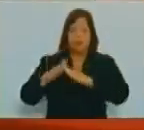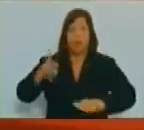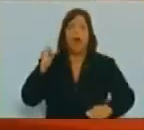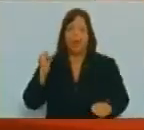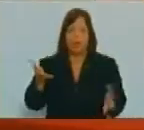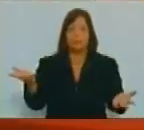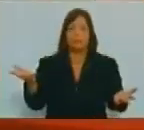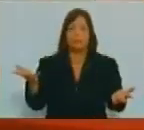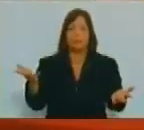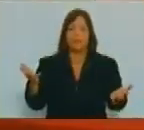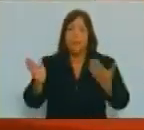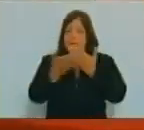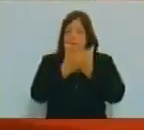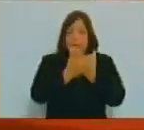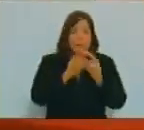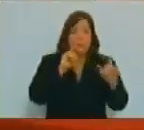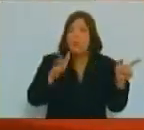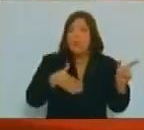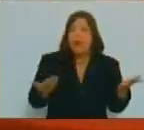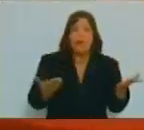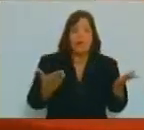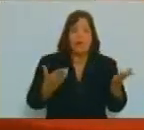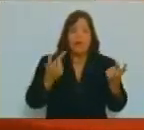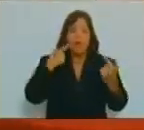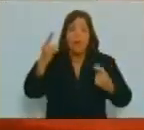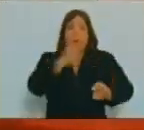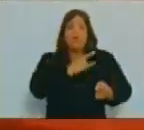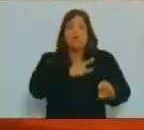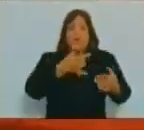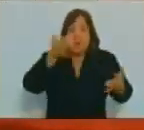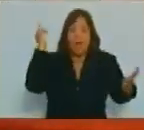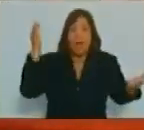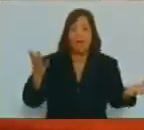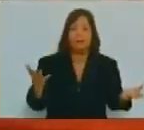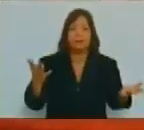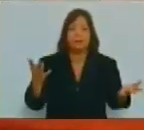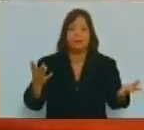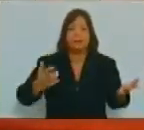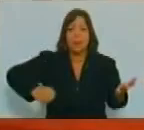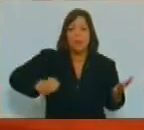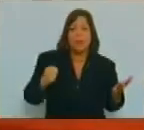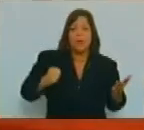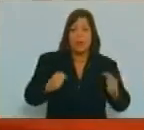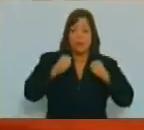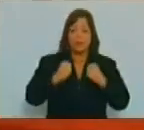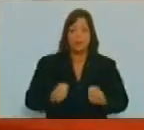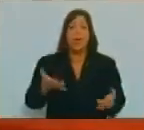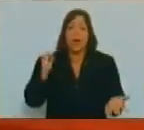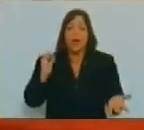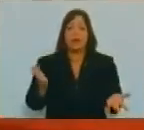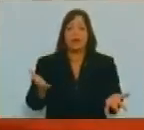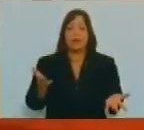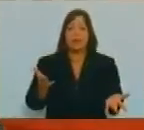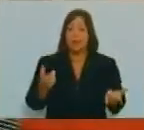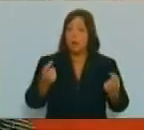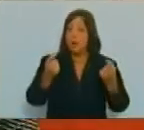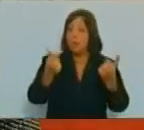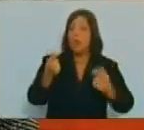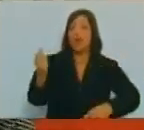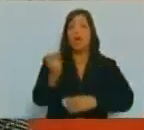nadie lo puede desconocer viene tener la universidad experimental de la seguridad no es poca cosa